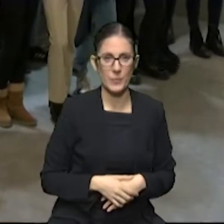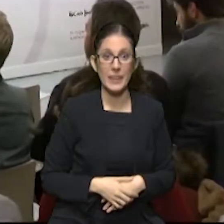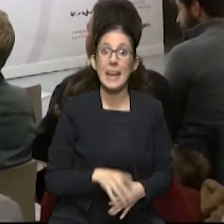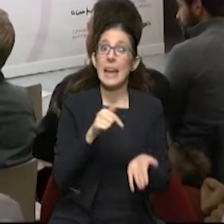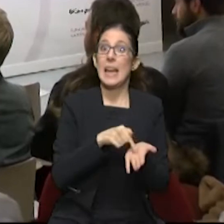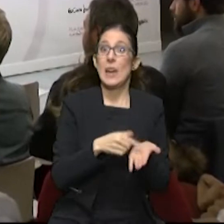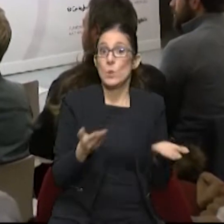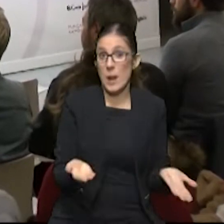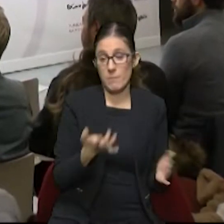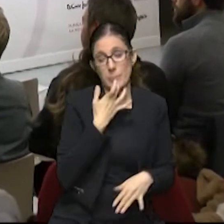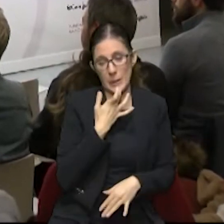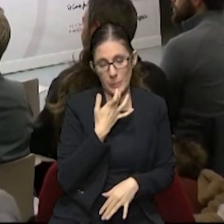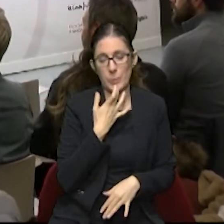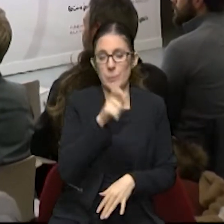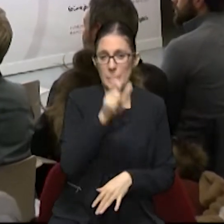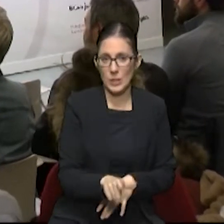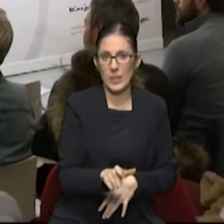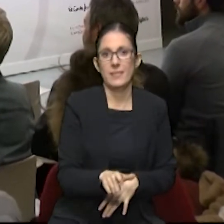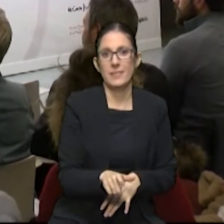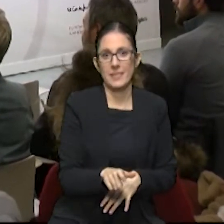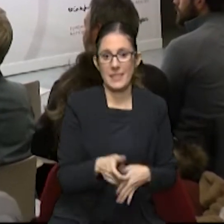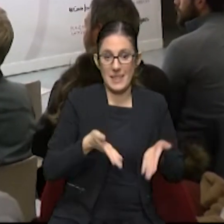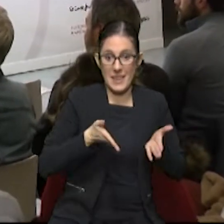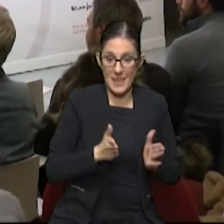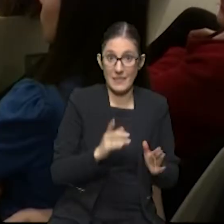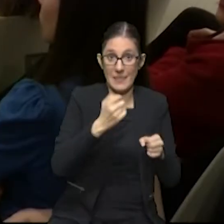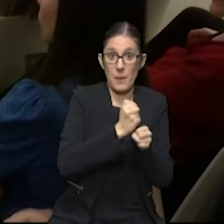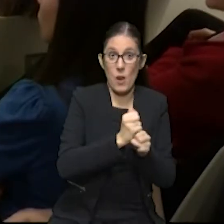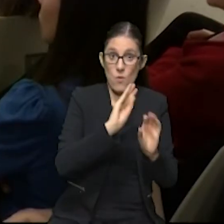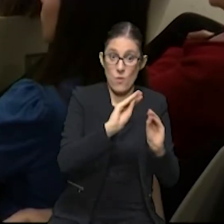hijo de empleado, es estar cursando la ESO o bachillerato.